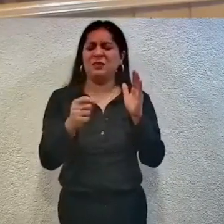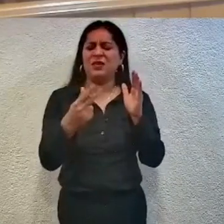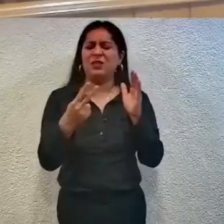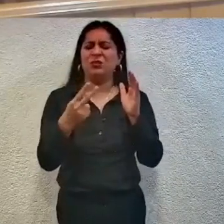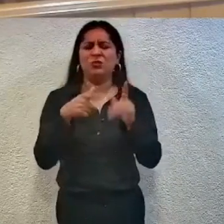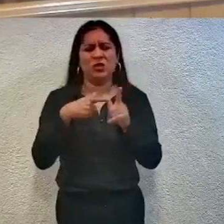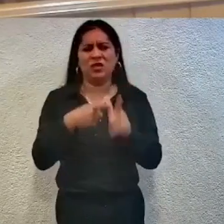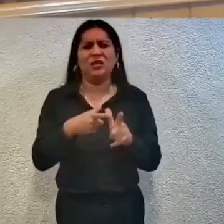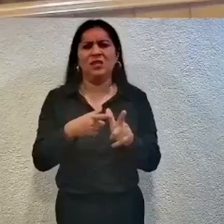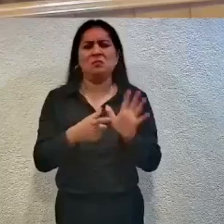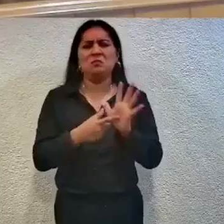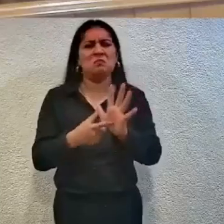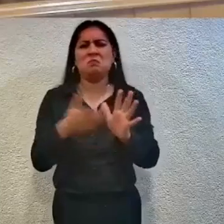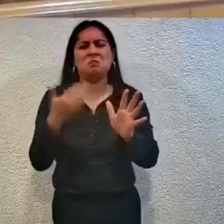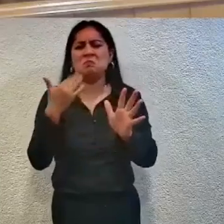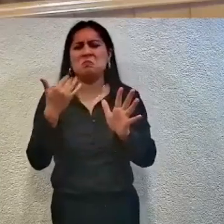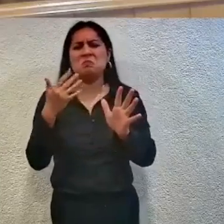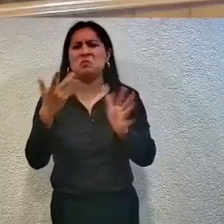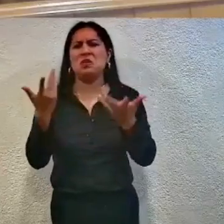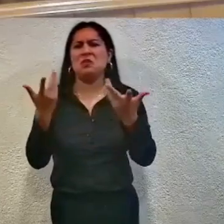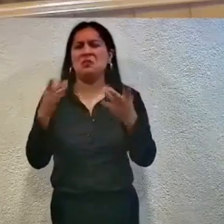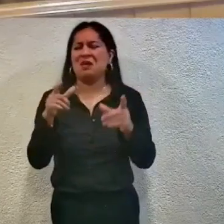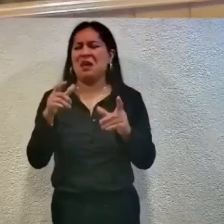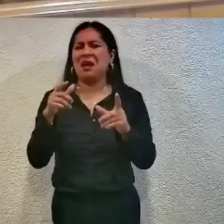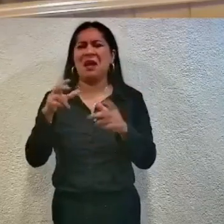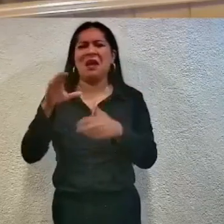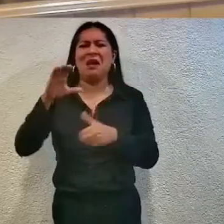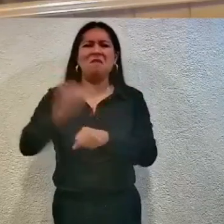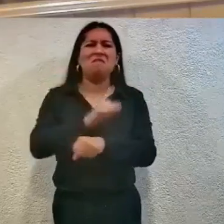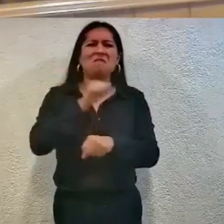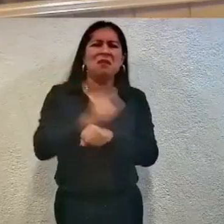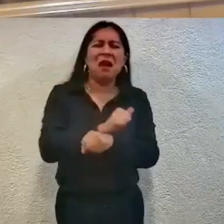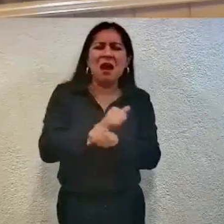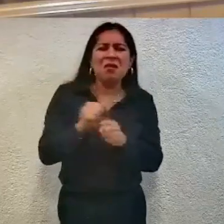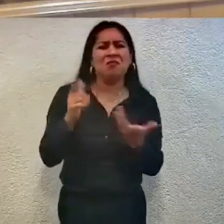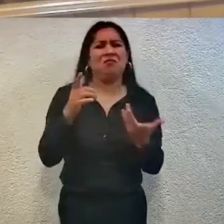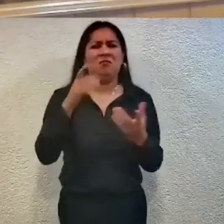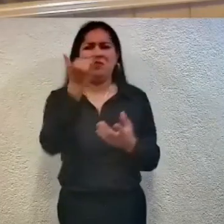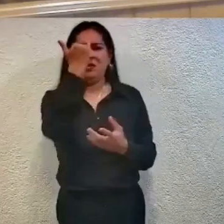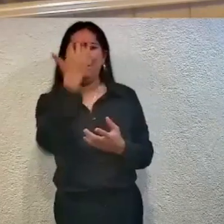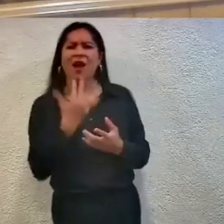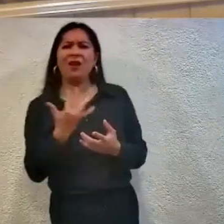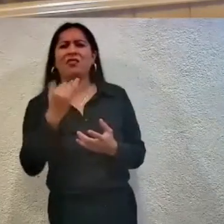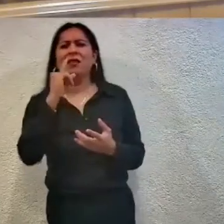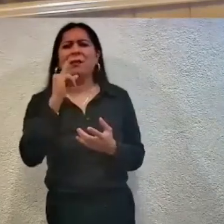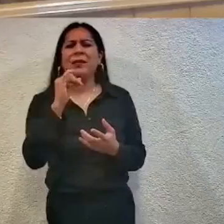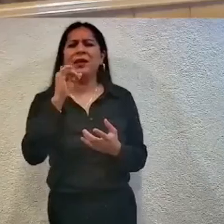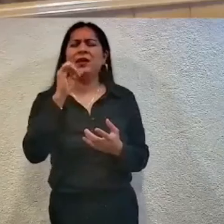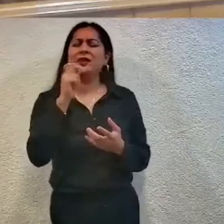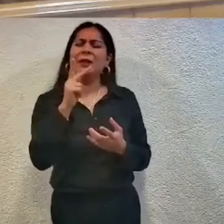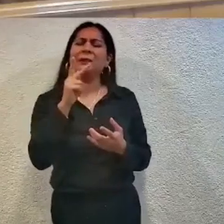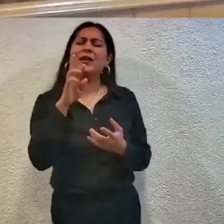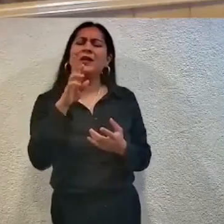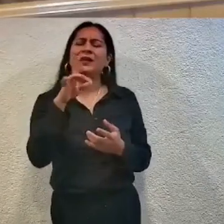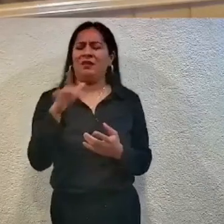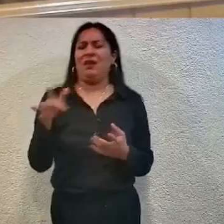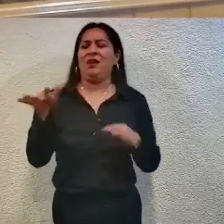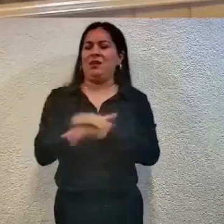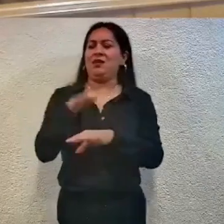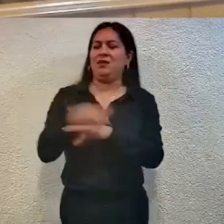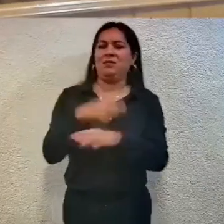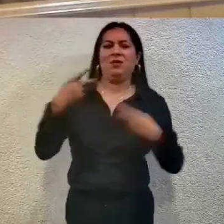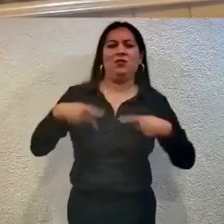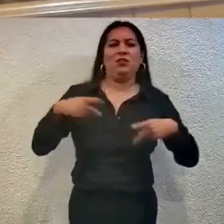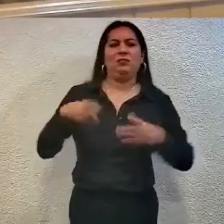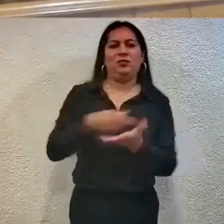casilla 2622 contigua, no se demostró que la presencia de una camioneta con supuesta propaganda del PRD haya influido en el